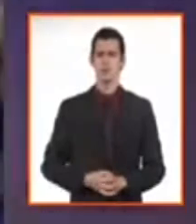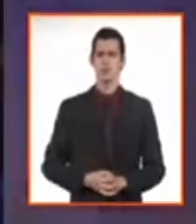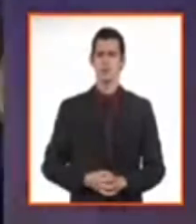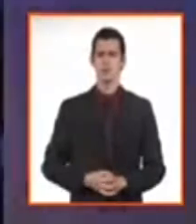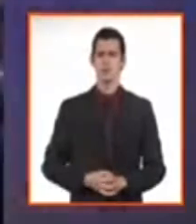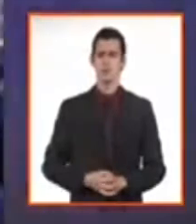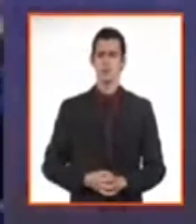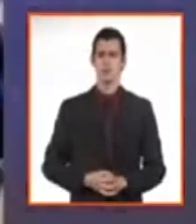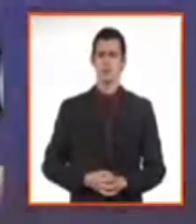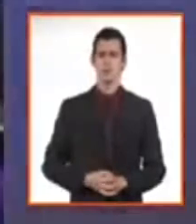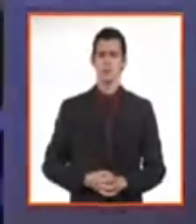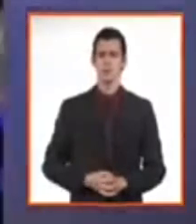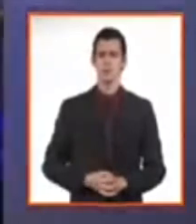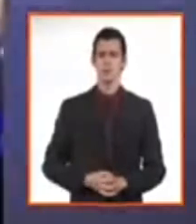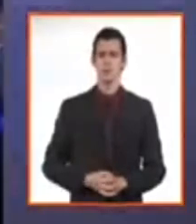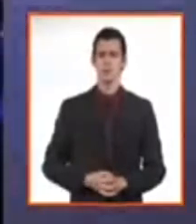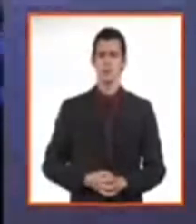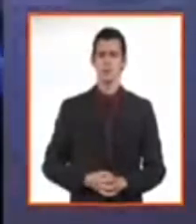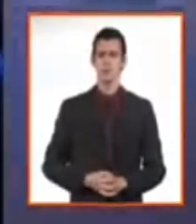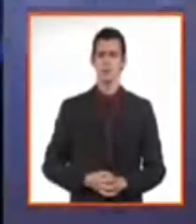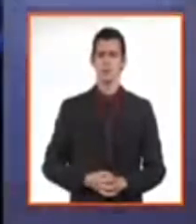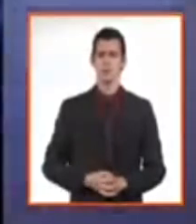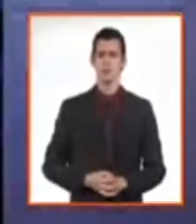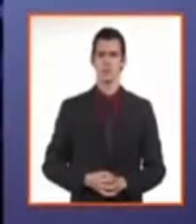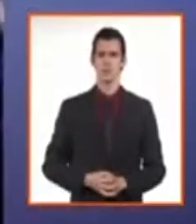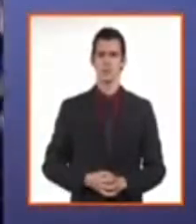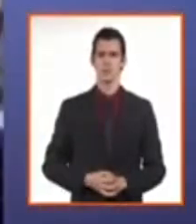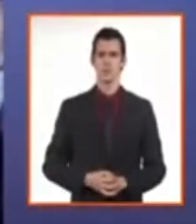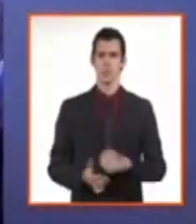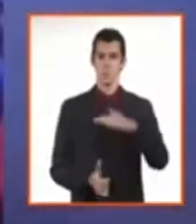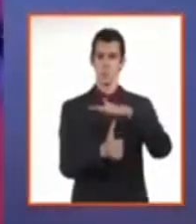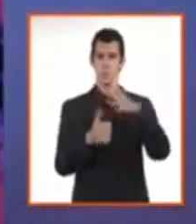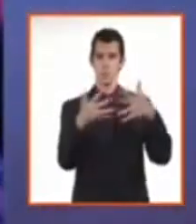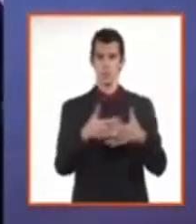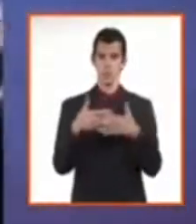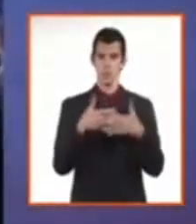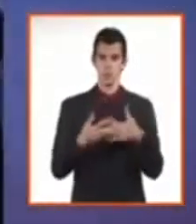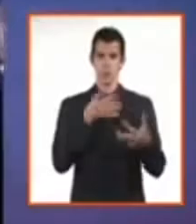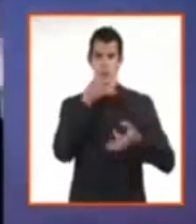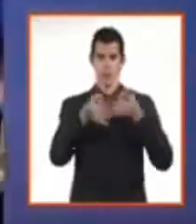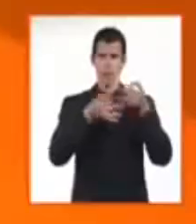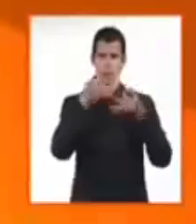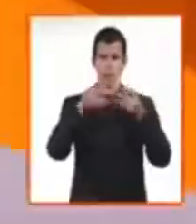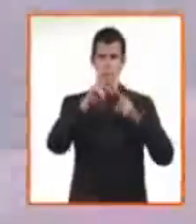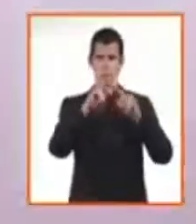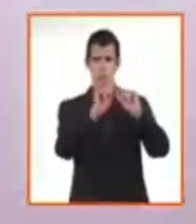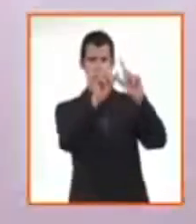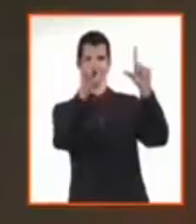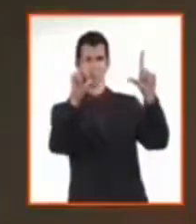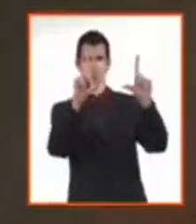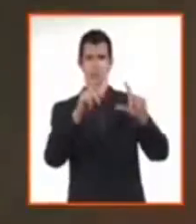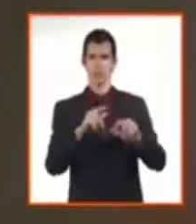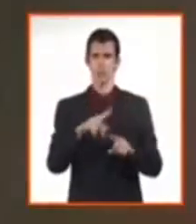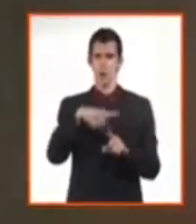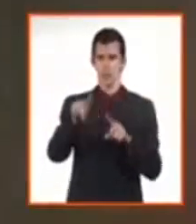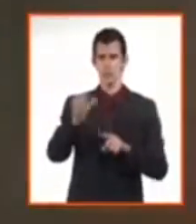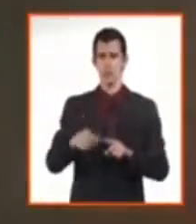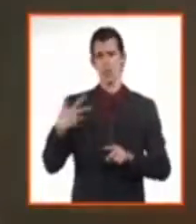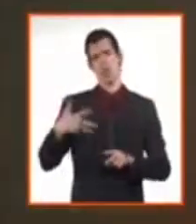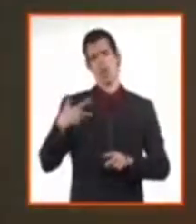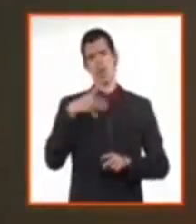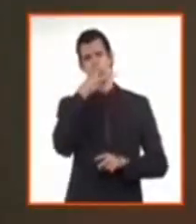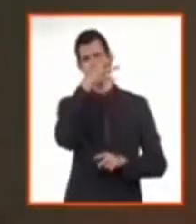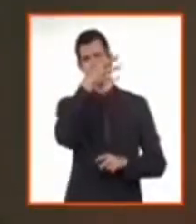así nomás por impartir se aprende es para todos si